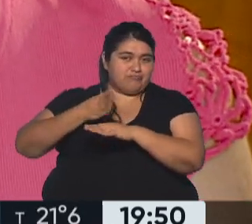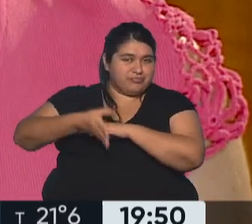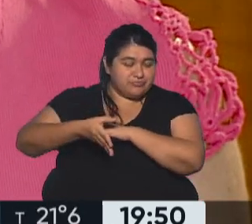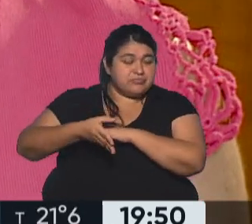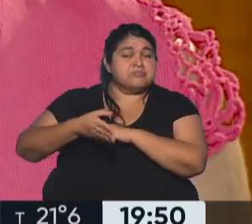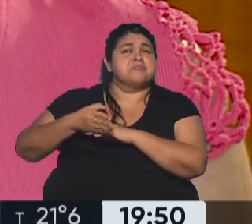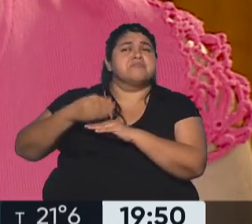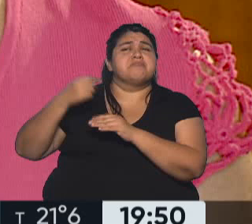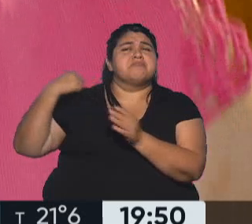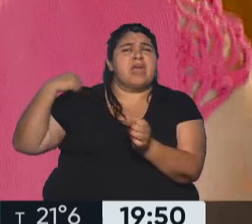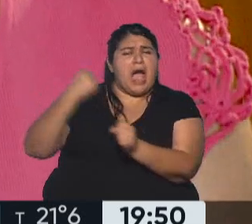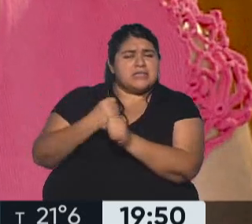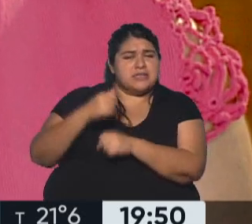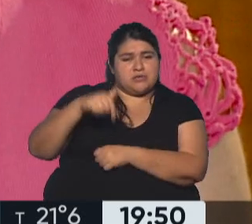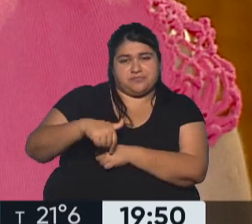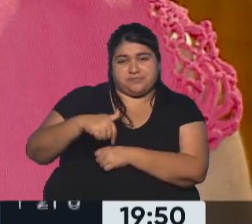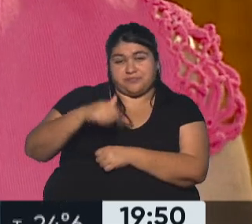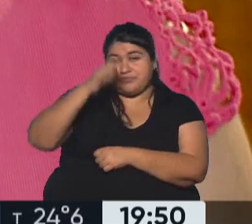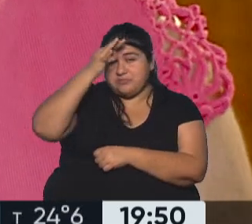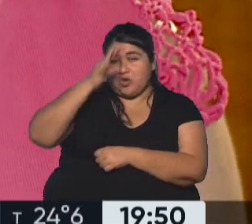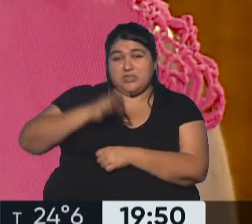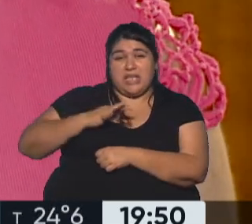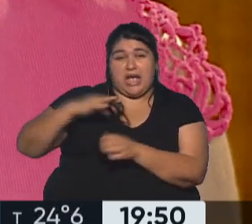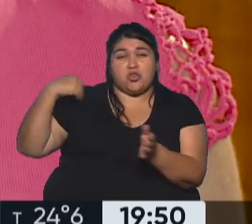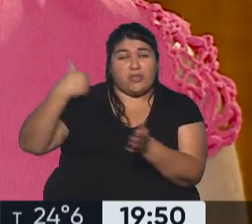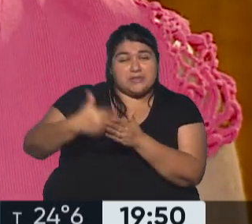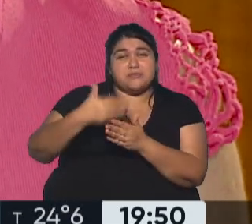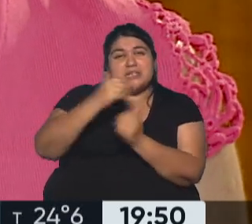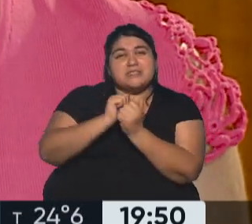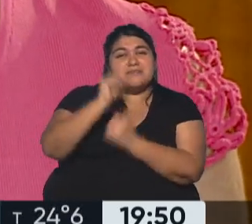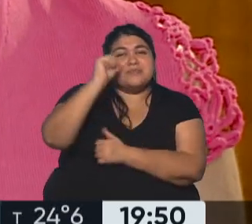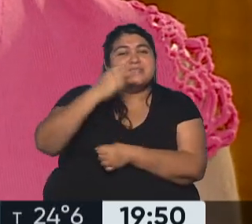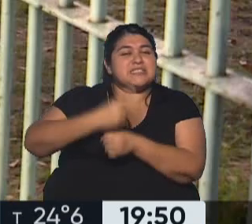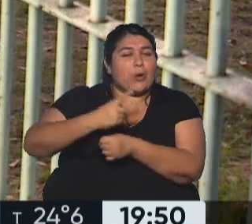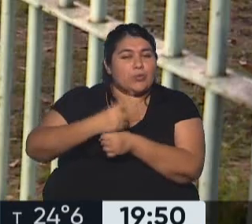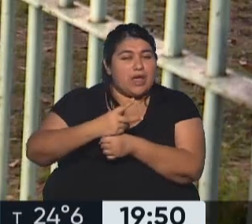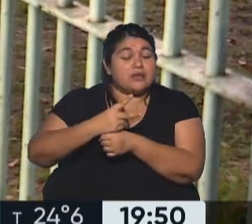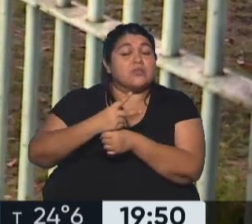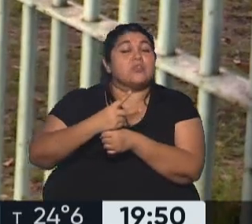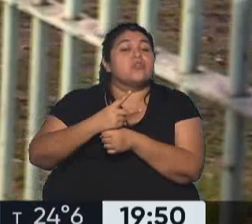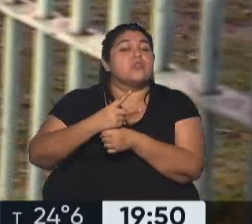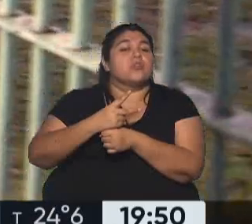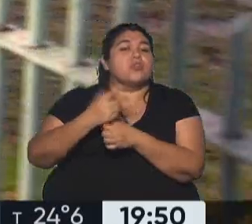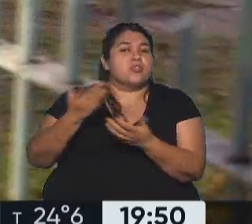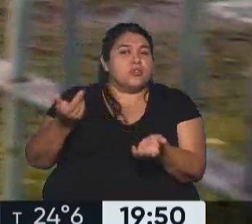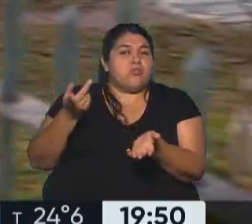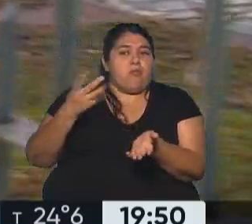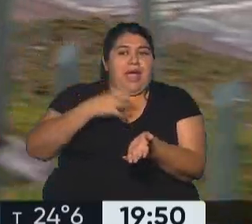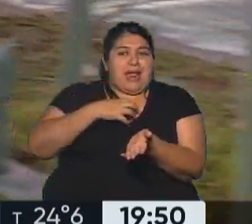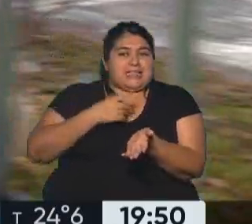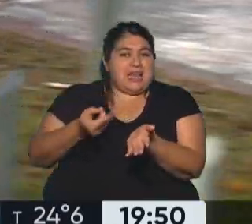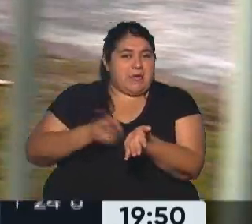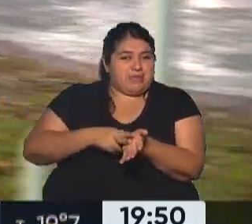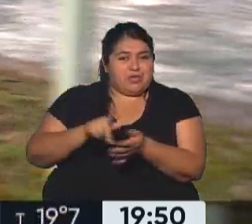ellos habían llegado 12 años después a estar en el último año de la educación secundaria sin haber repetido, por lo